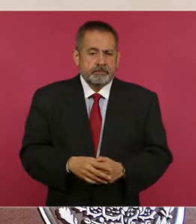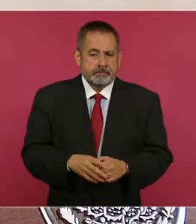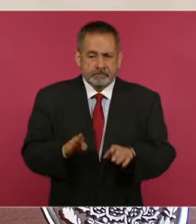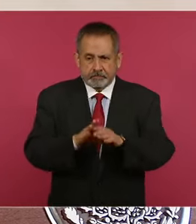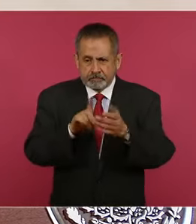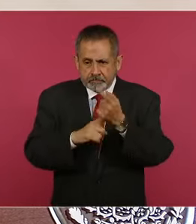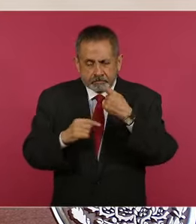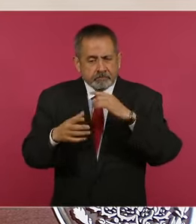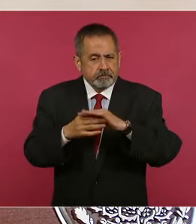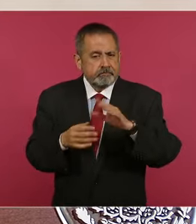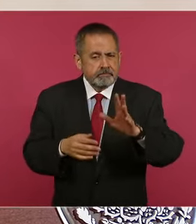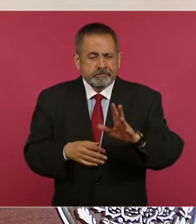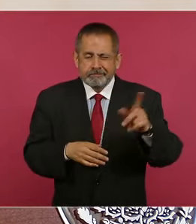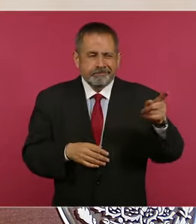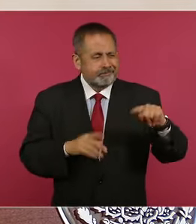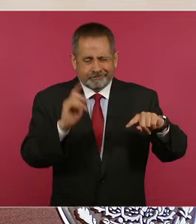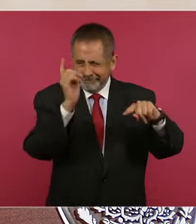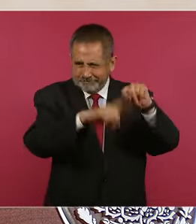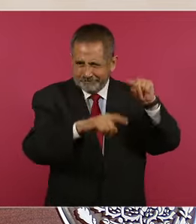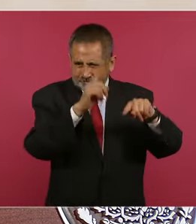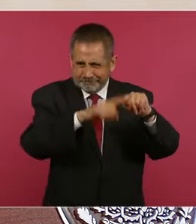desmontar